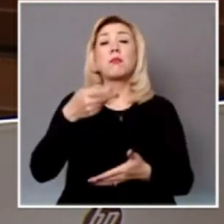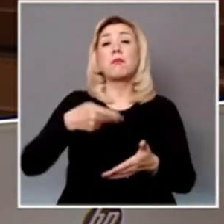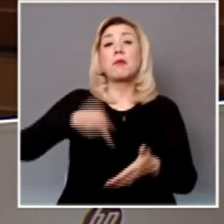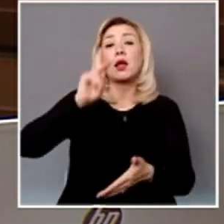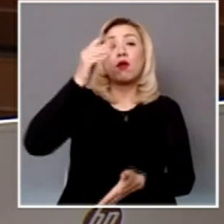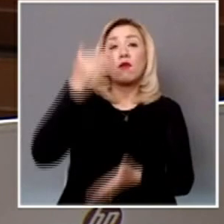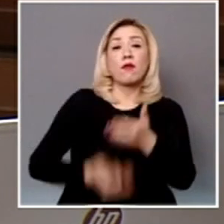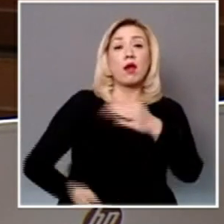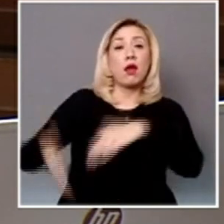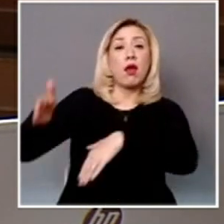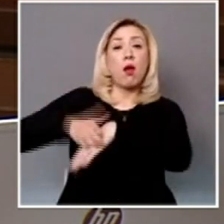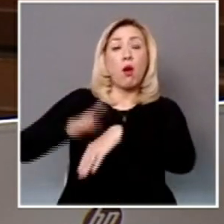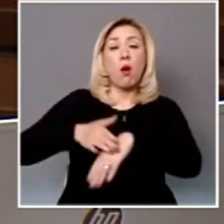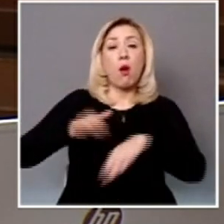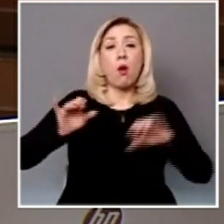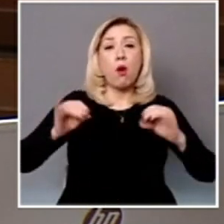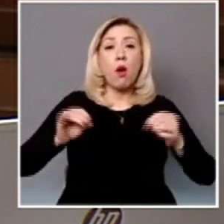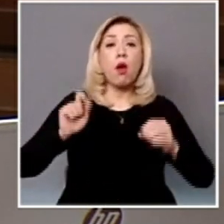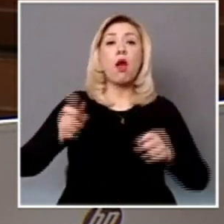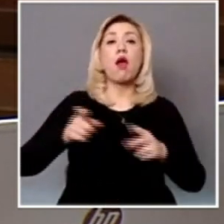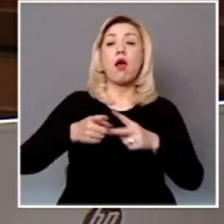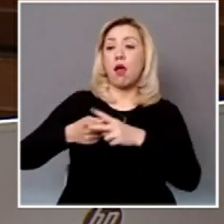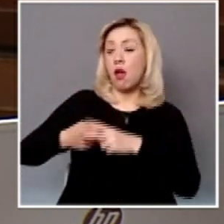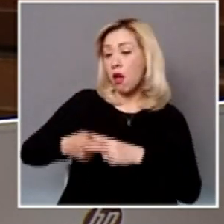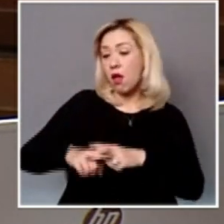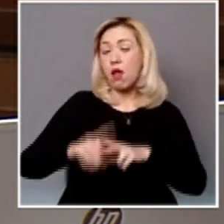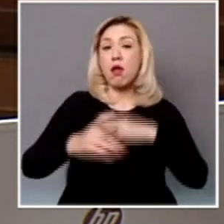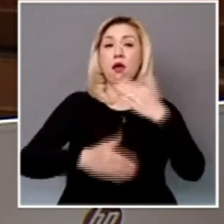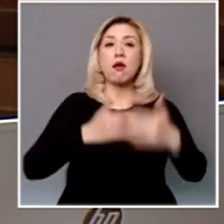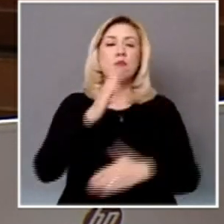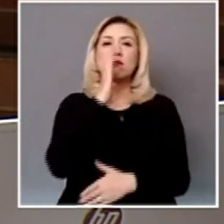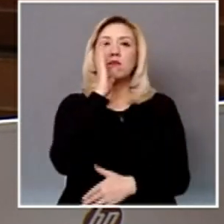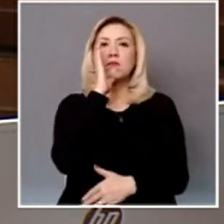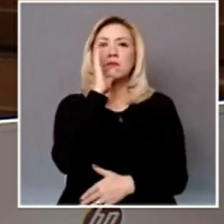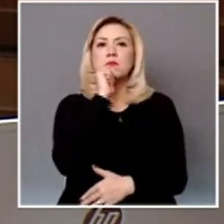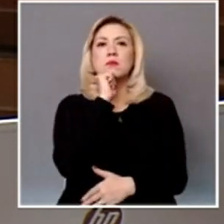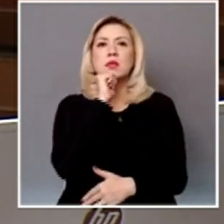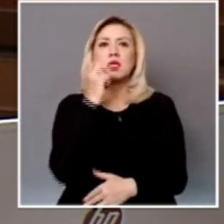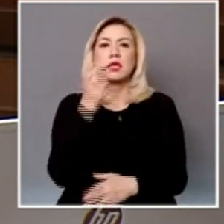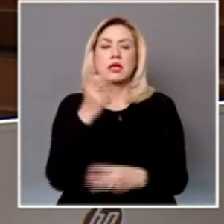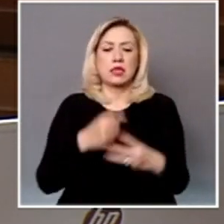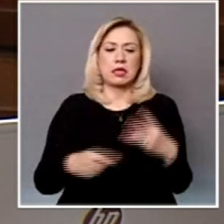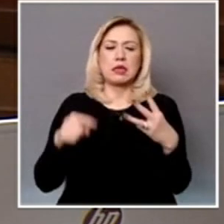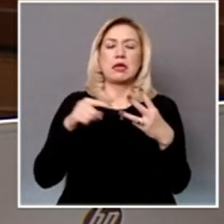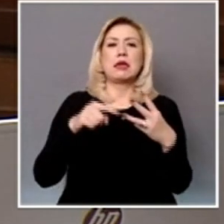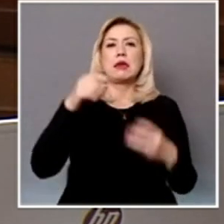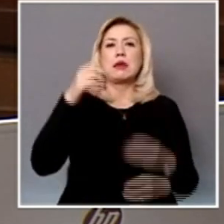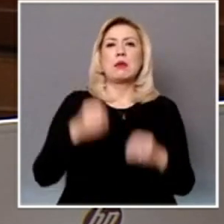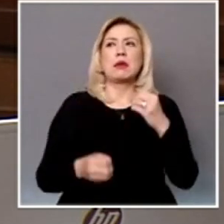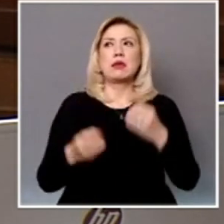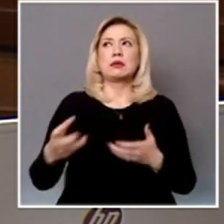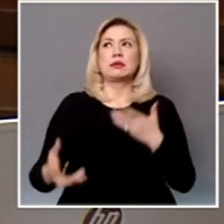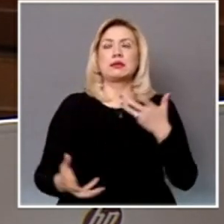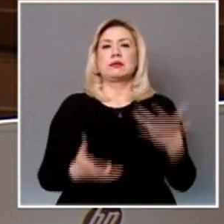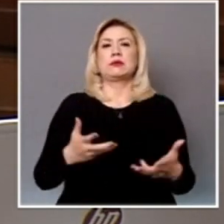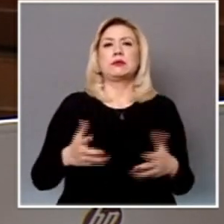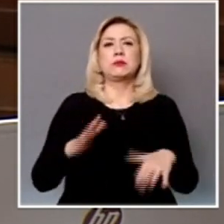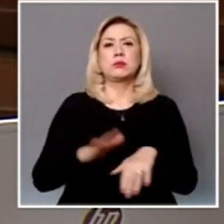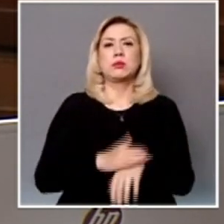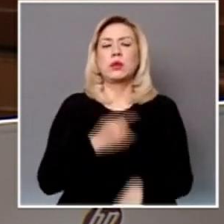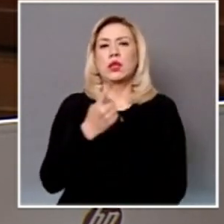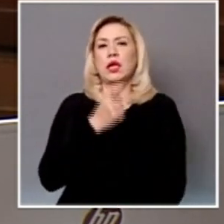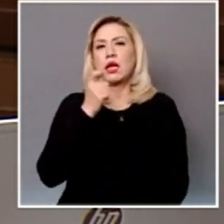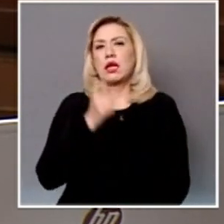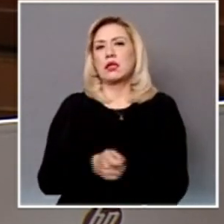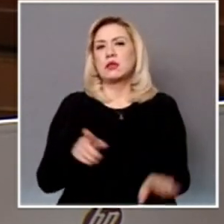de un procedimiento no puede actualizar la figura del tercero extraño a juicio por equiparación establecida en el